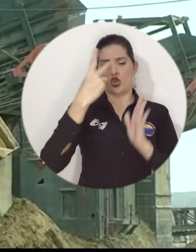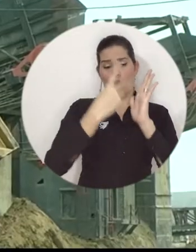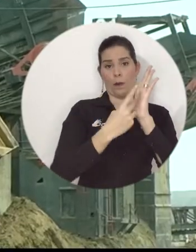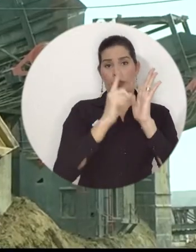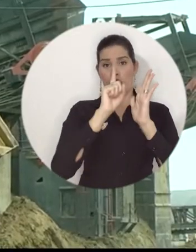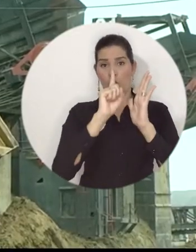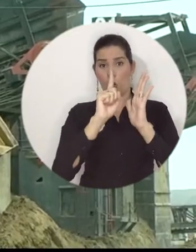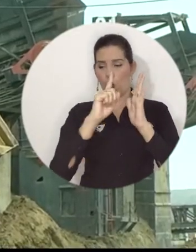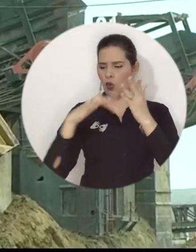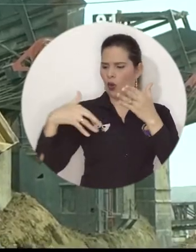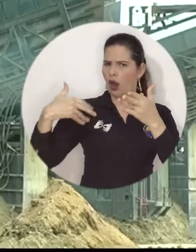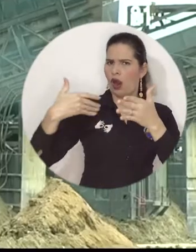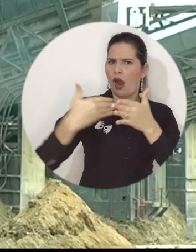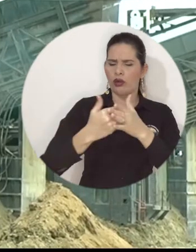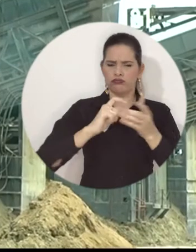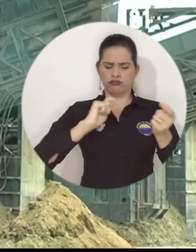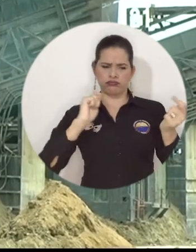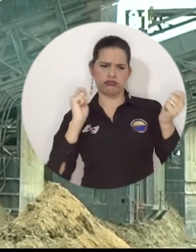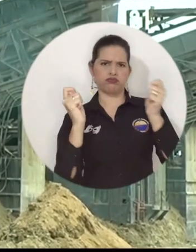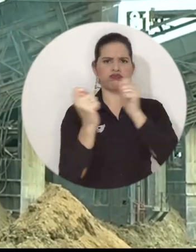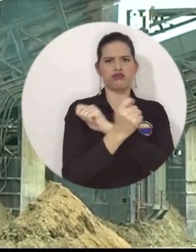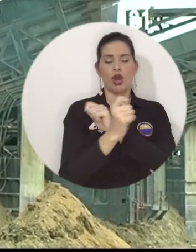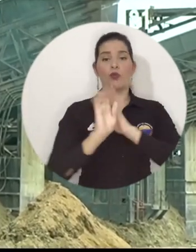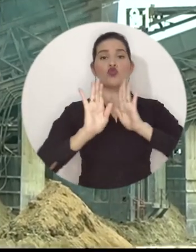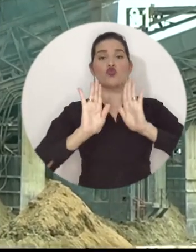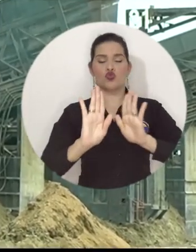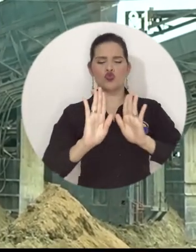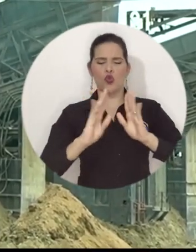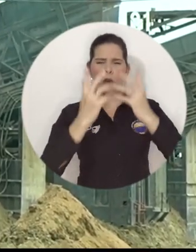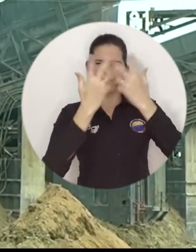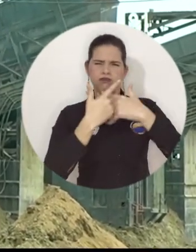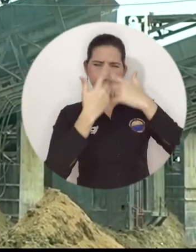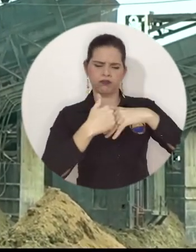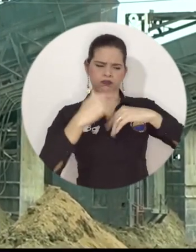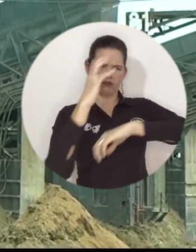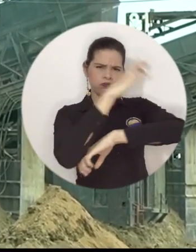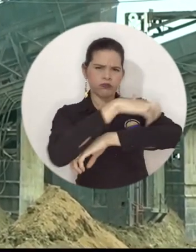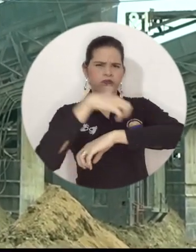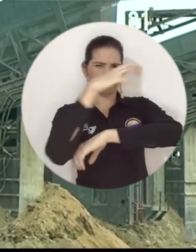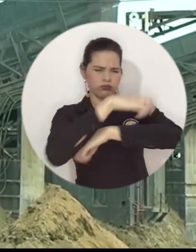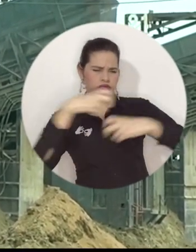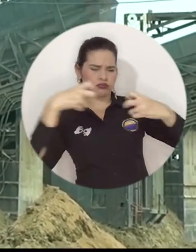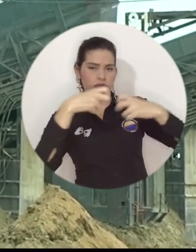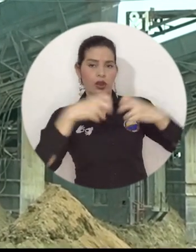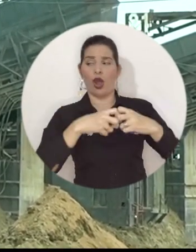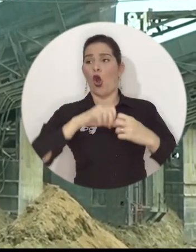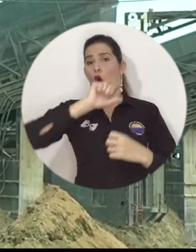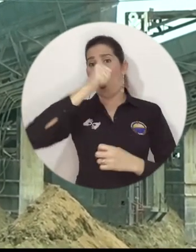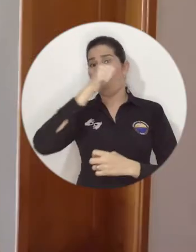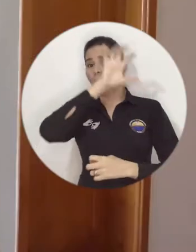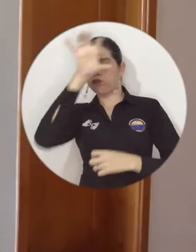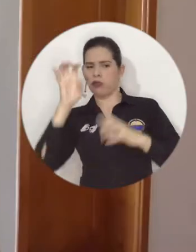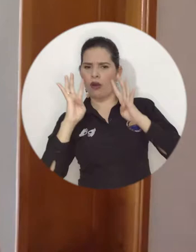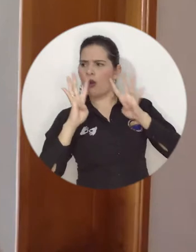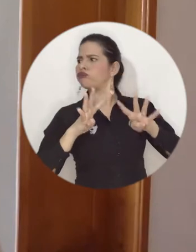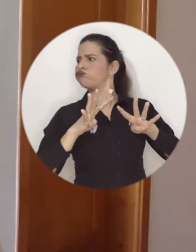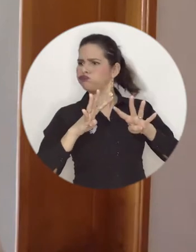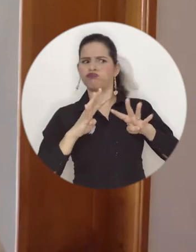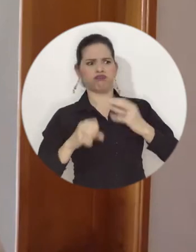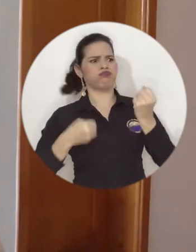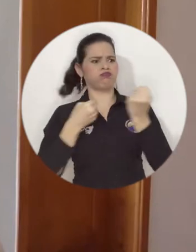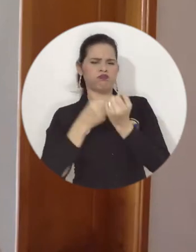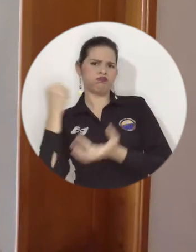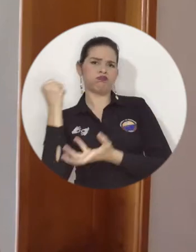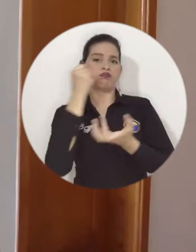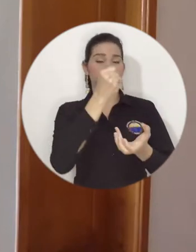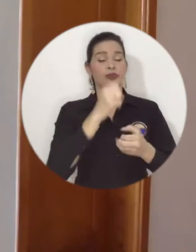el 2001 en Colombia convirtieron la industria minero-energética en atractiva para la inversión extranjera. La publicación de